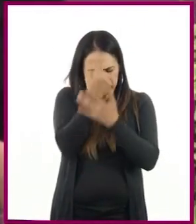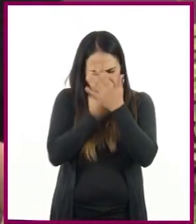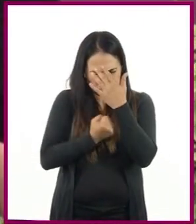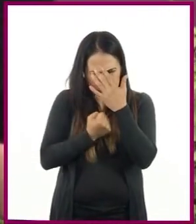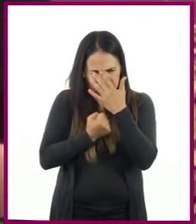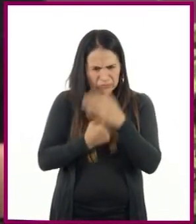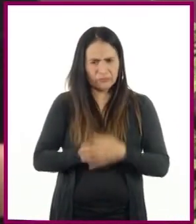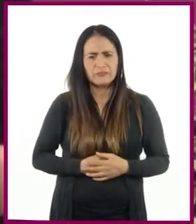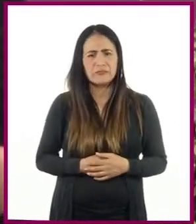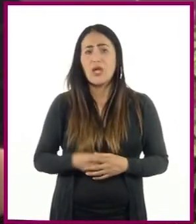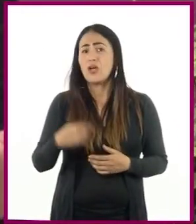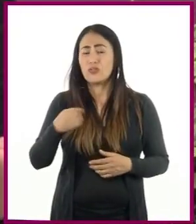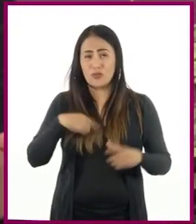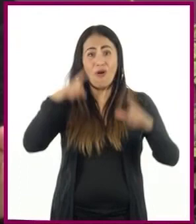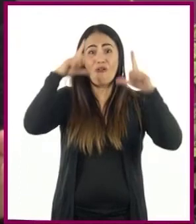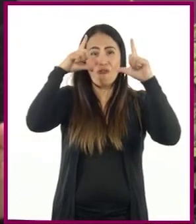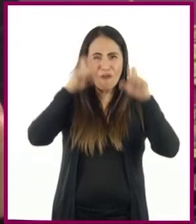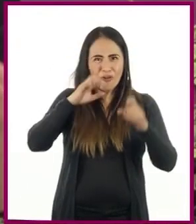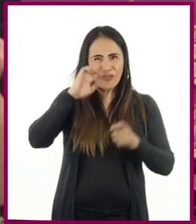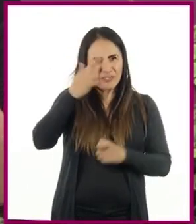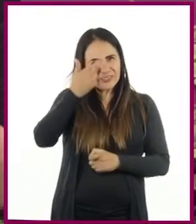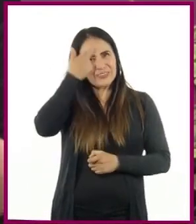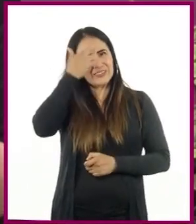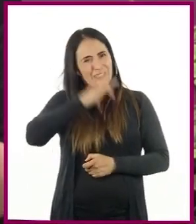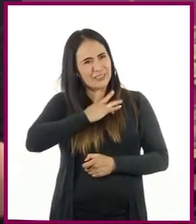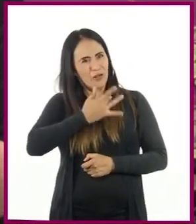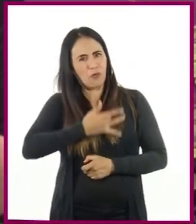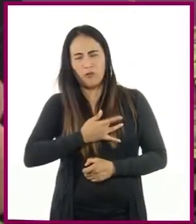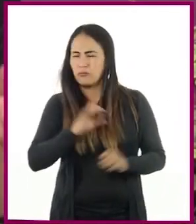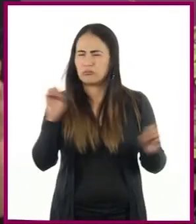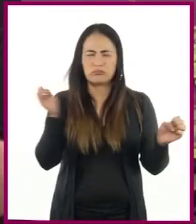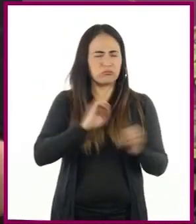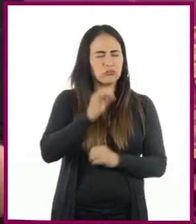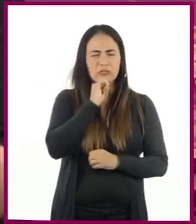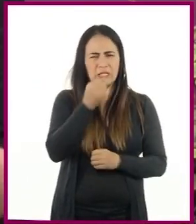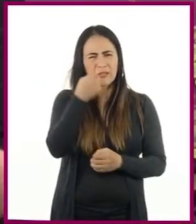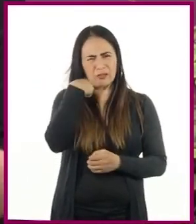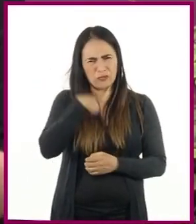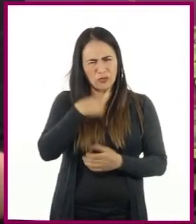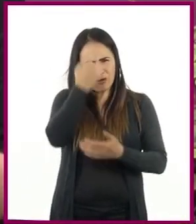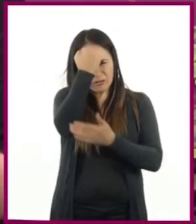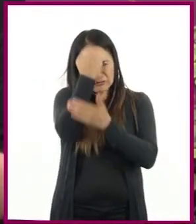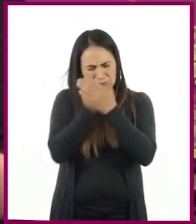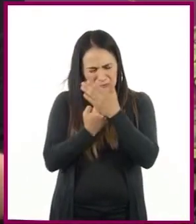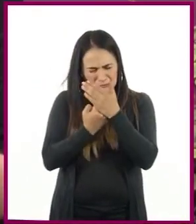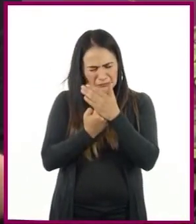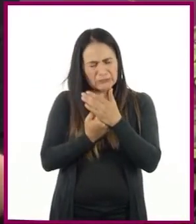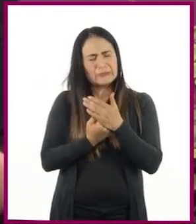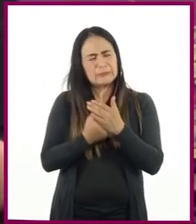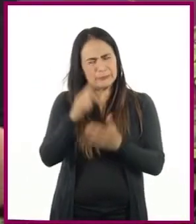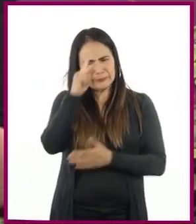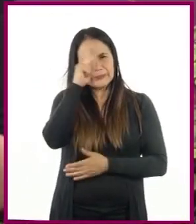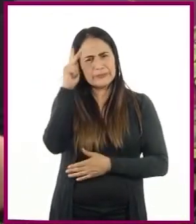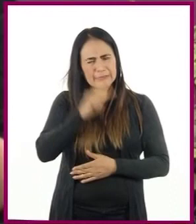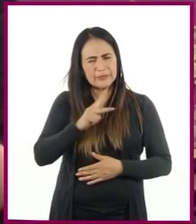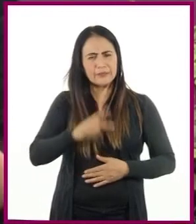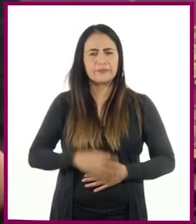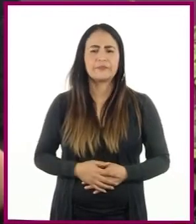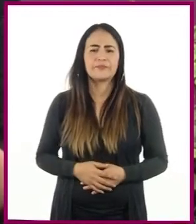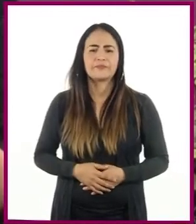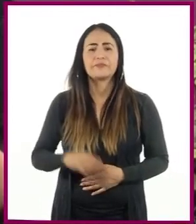de no conservar ninguna de esas fotos. Me avergüenzo mucho más ahora que entonces.